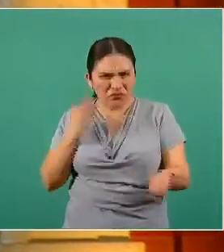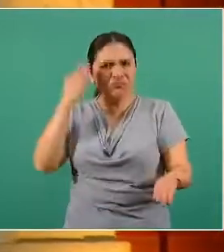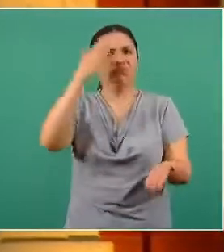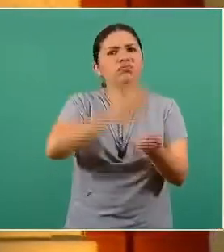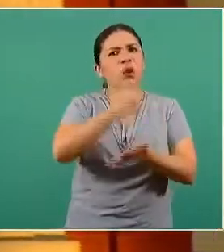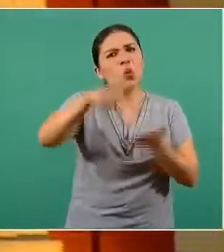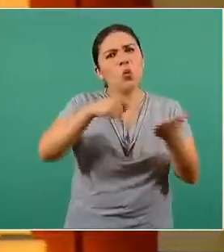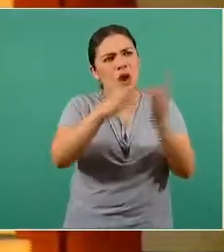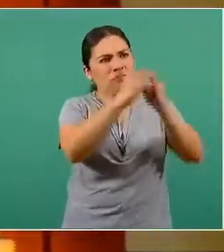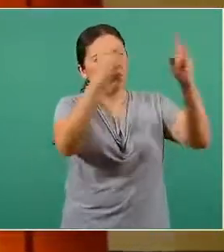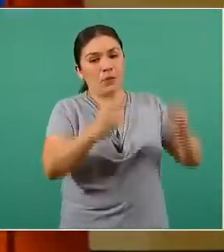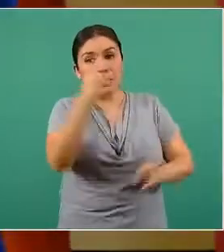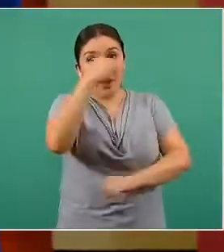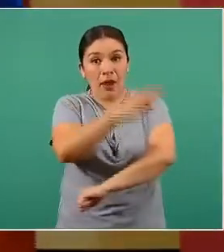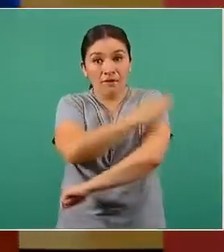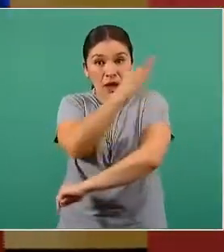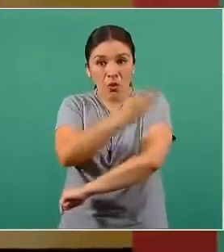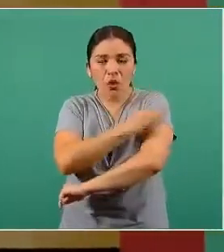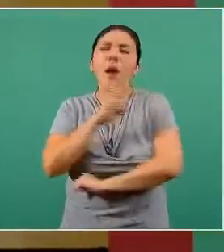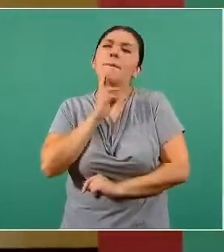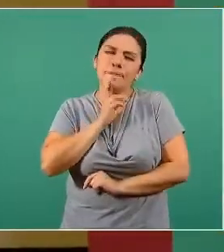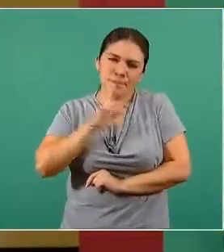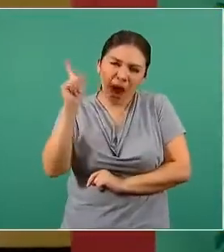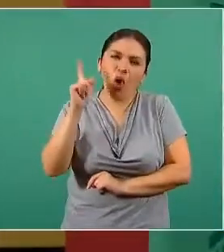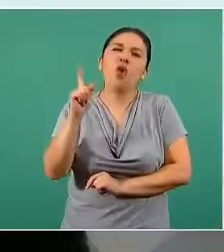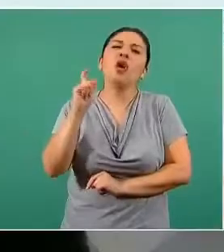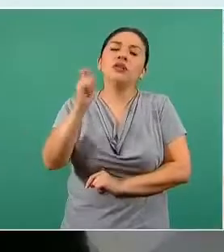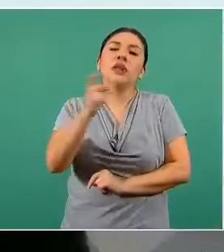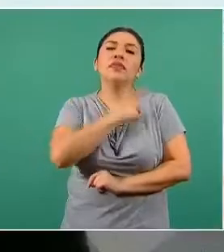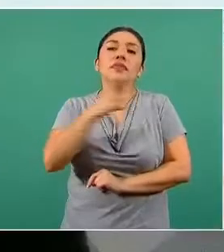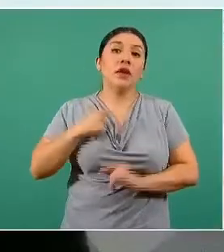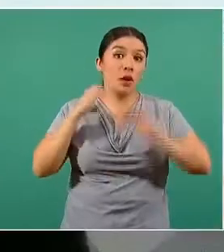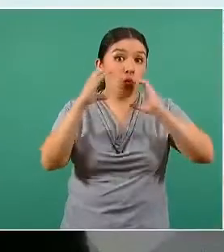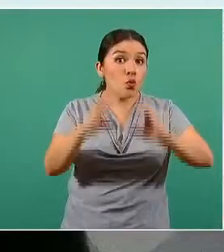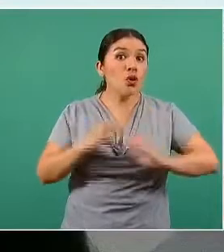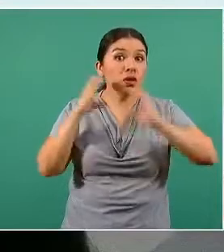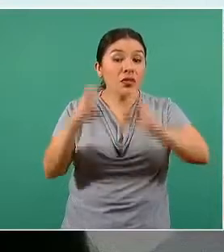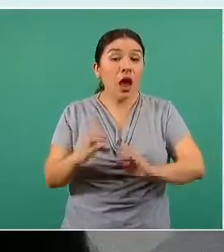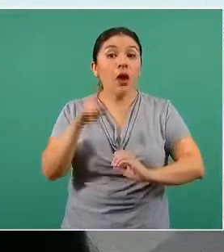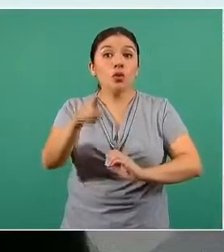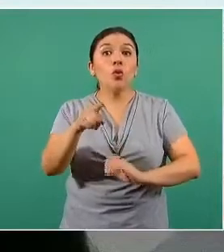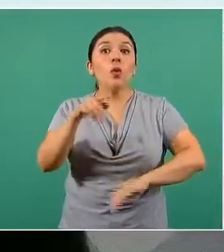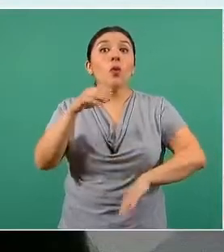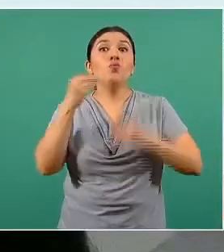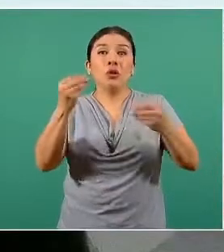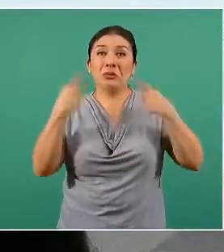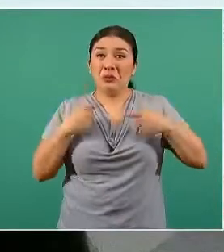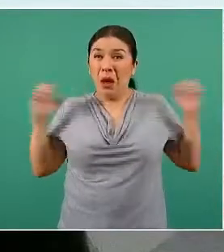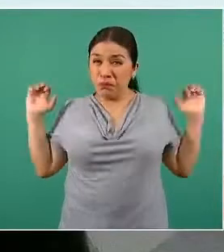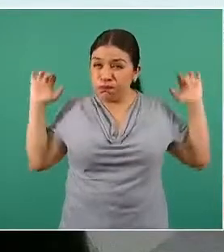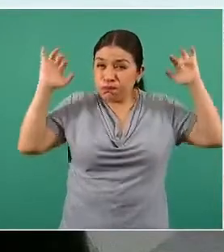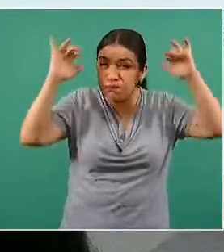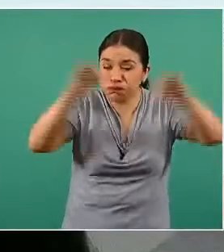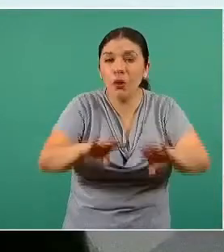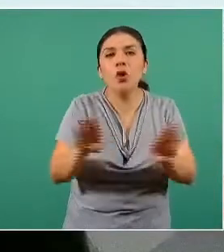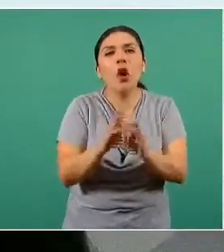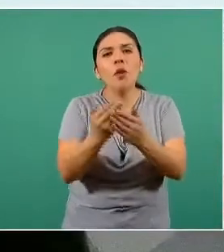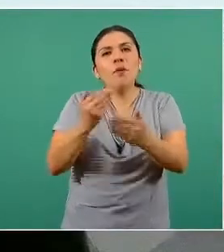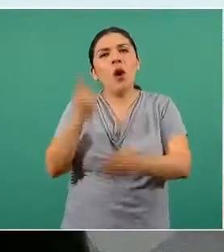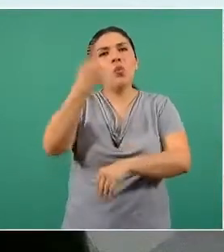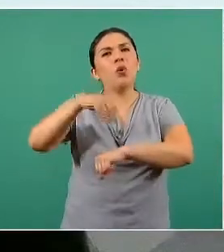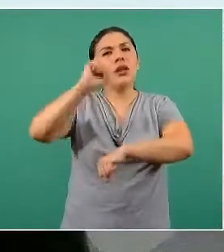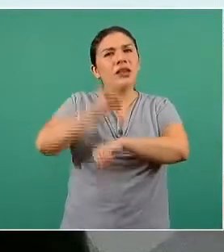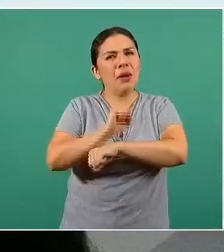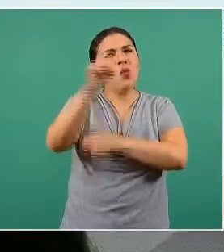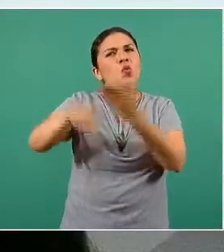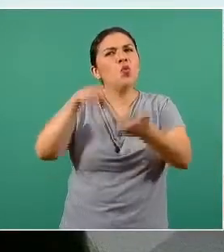a los centros de vacunación. Preferentemente hay que cuidar que no se haga en masa, como ocurrió la semana pasada en